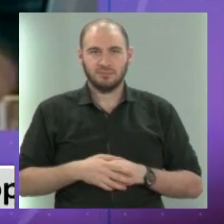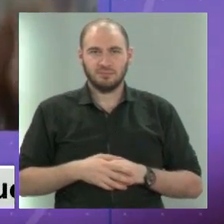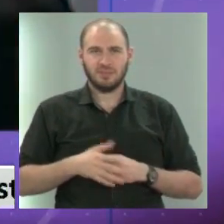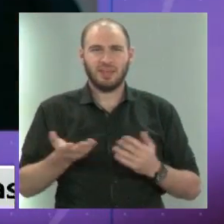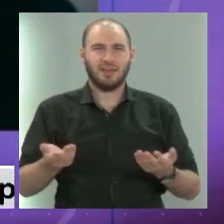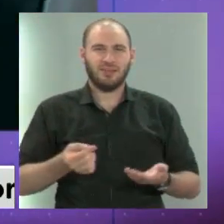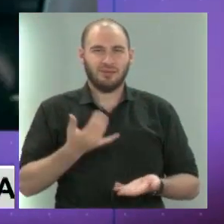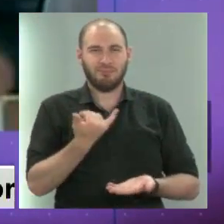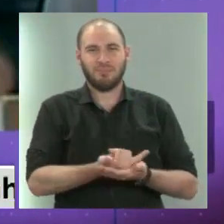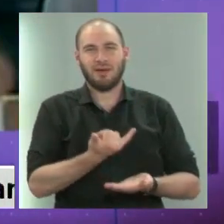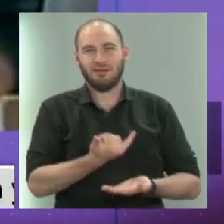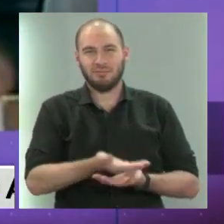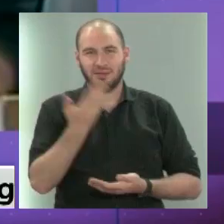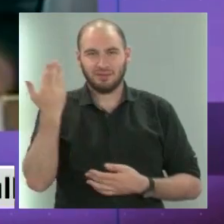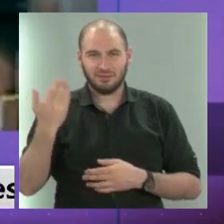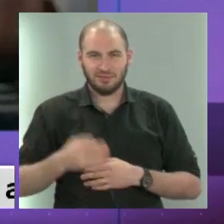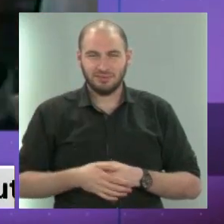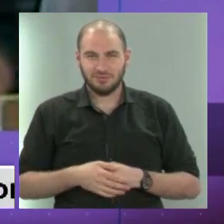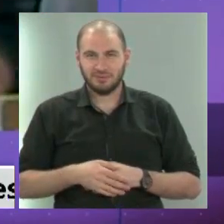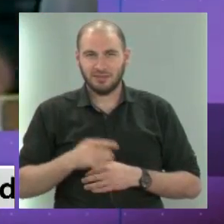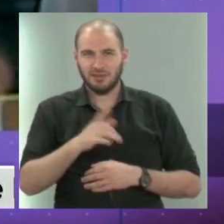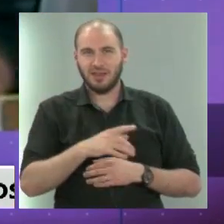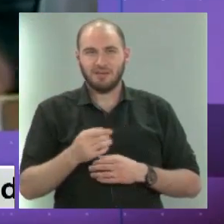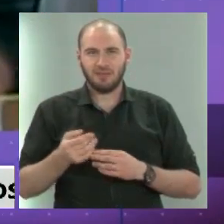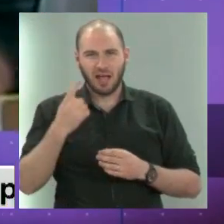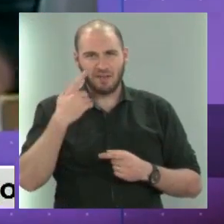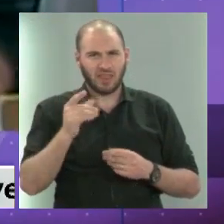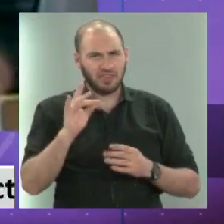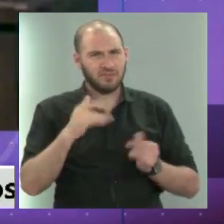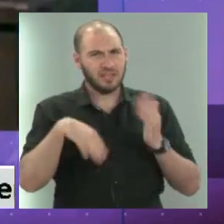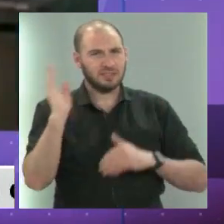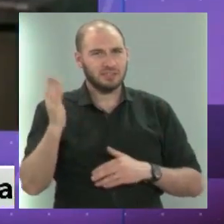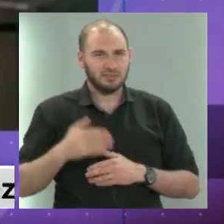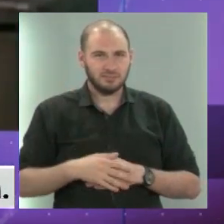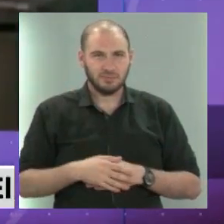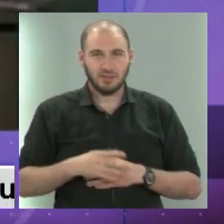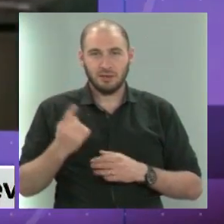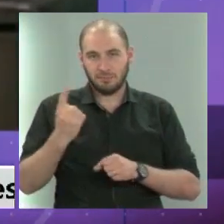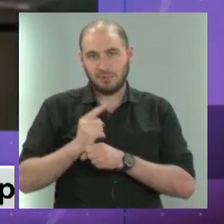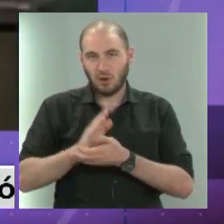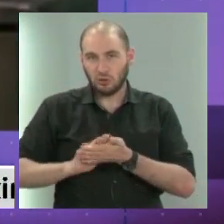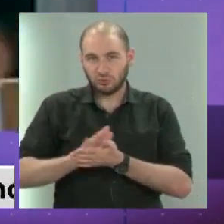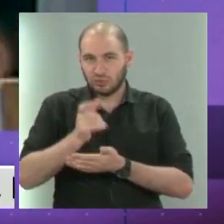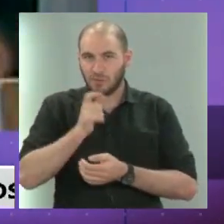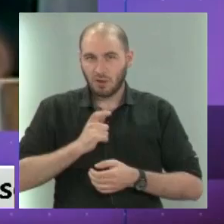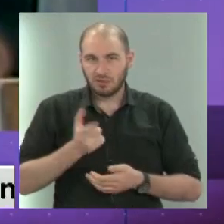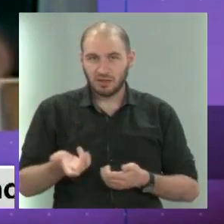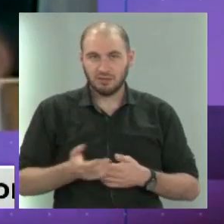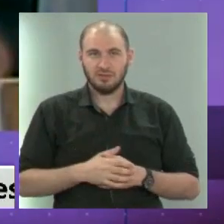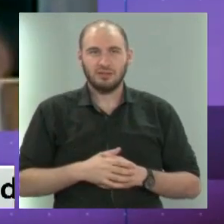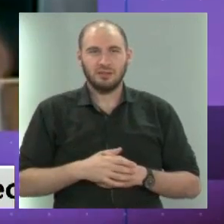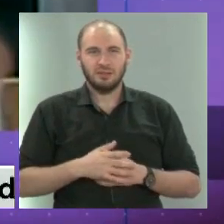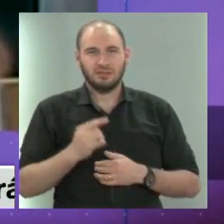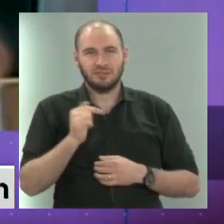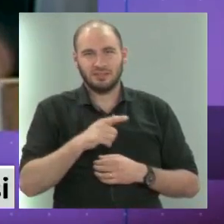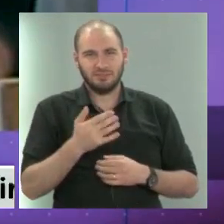¡Ay, qué fácil! ¡No, póngame un problema más difícil! Bueno, pero primero resuélveme este. ¡Ay, no,